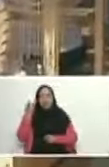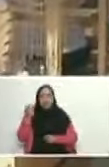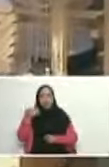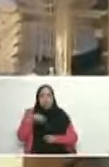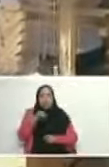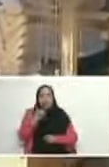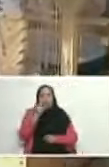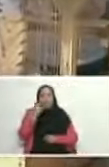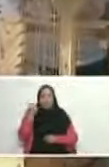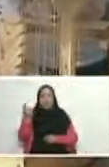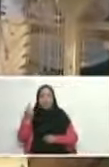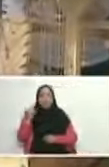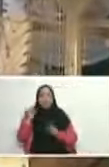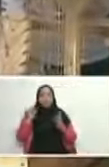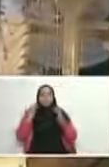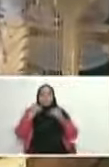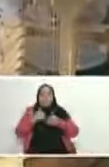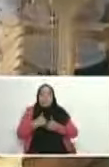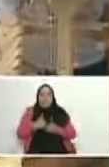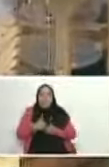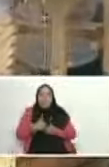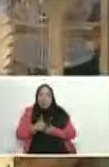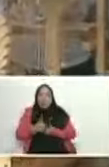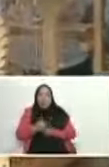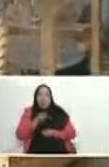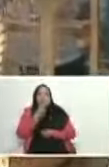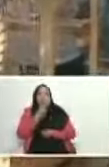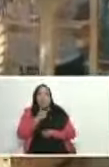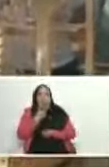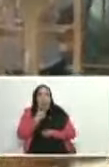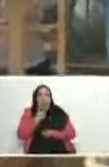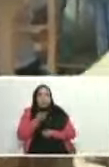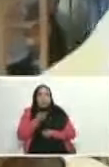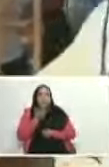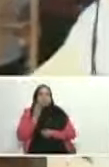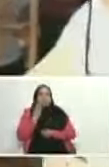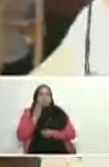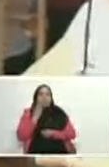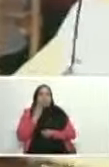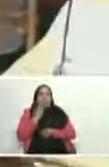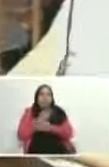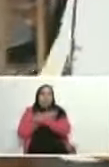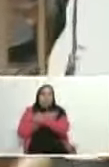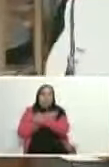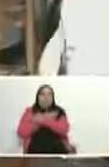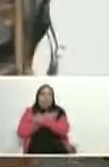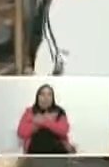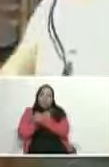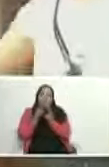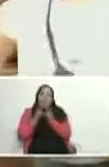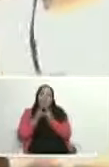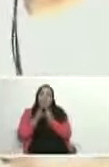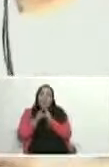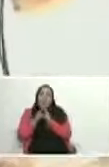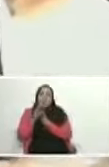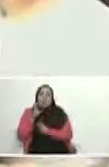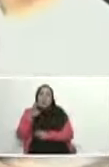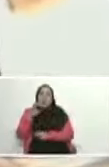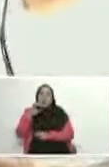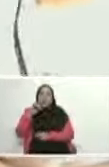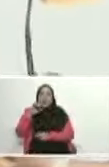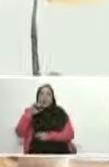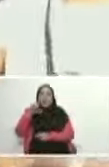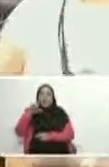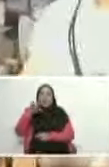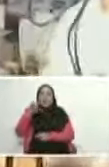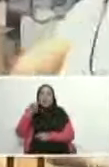lo tienes, mira, una belleza, de verdad. María, te felicito, ¿conociste a Silita? Mira, tiene un